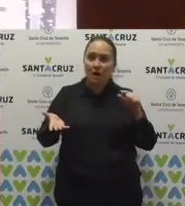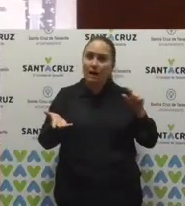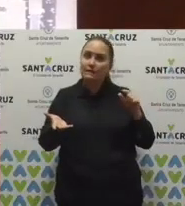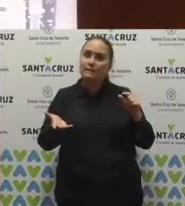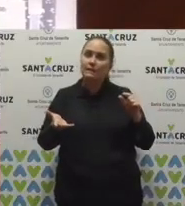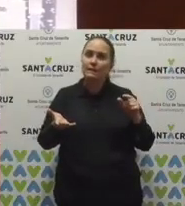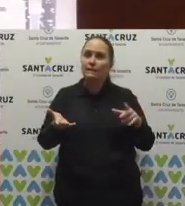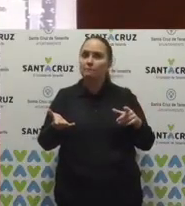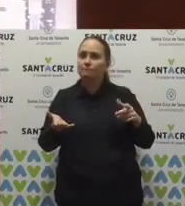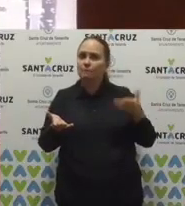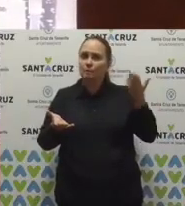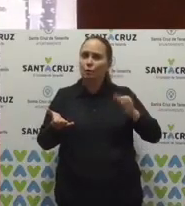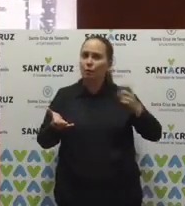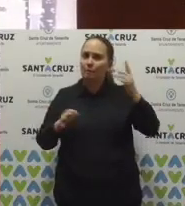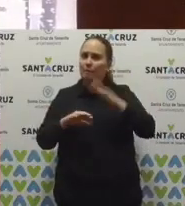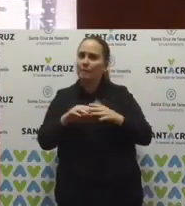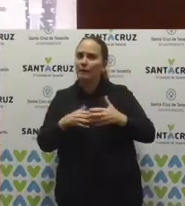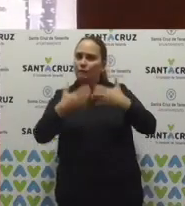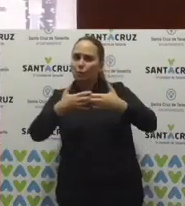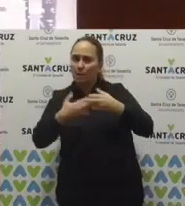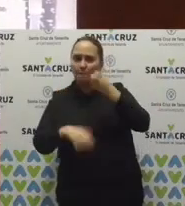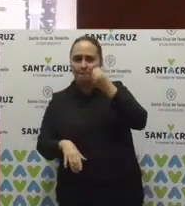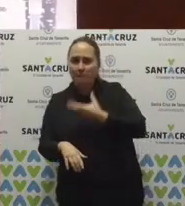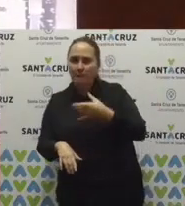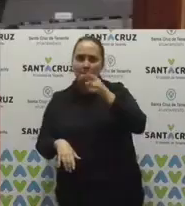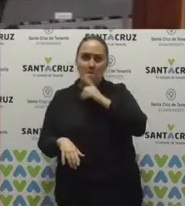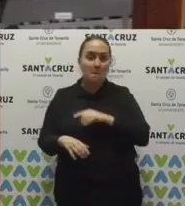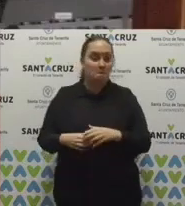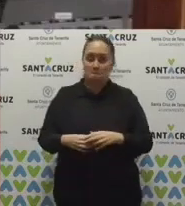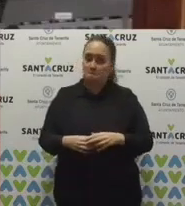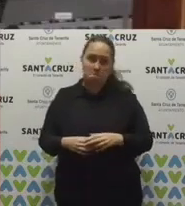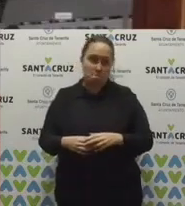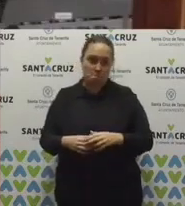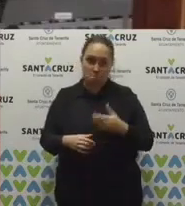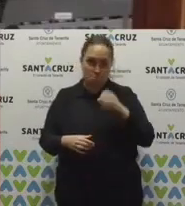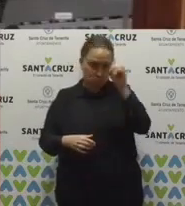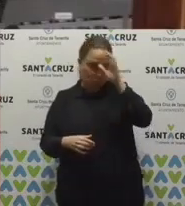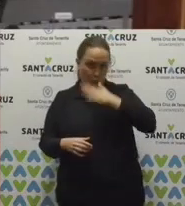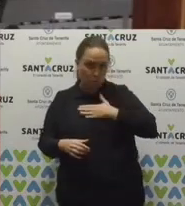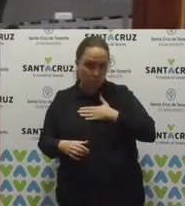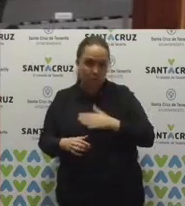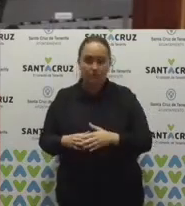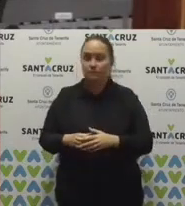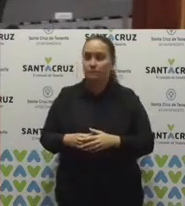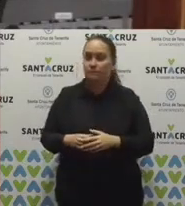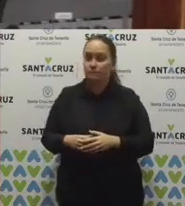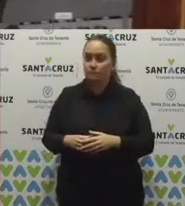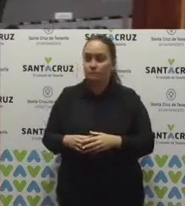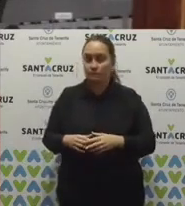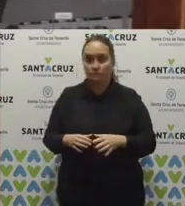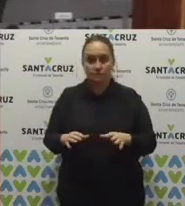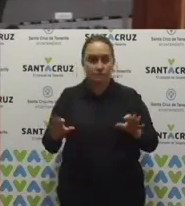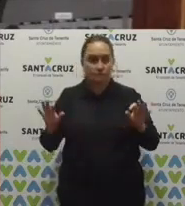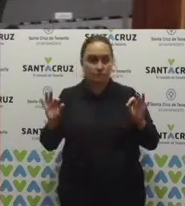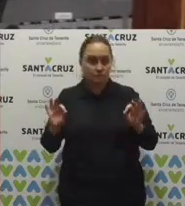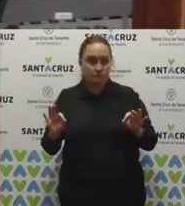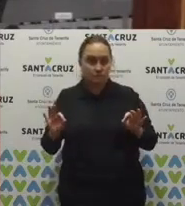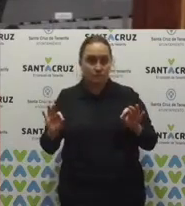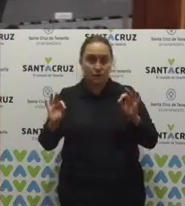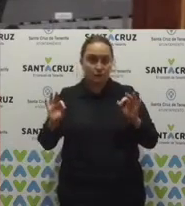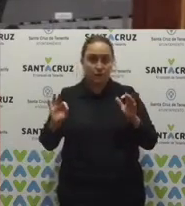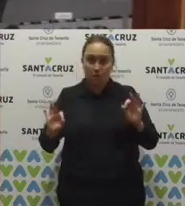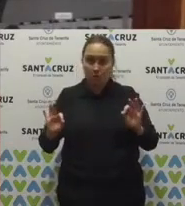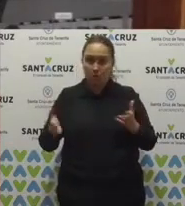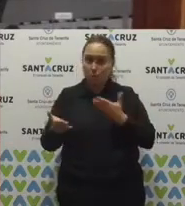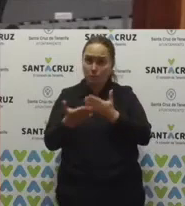de un buen funcionamiento o un mal funcionamiento sí ese es el sentido de la propuesta